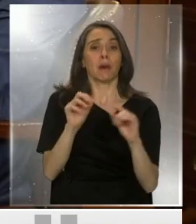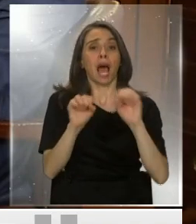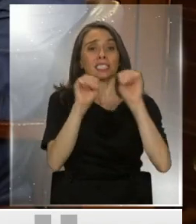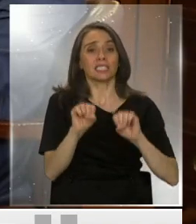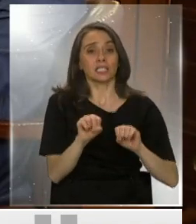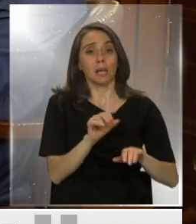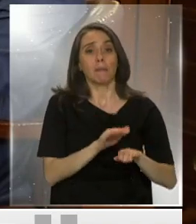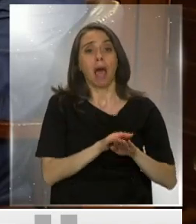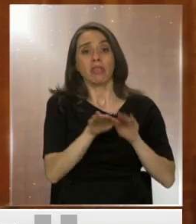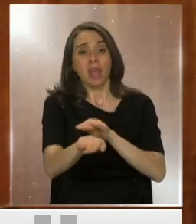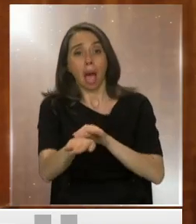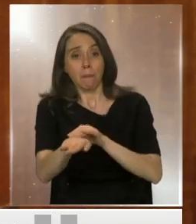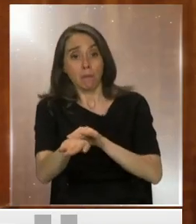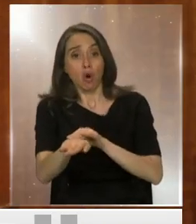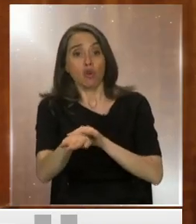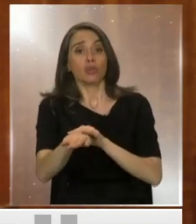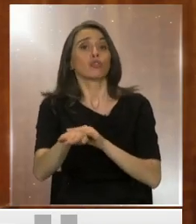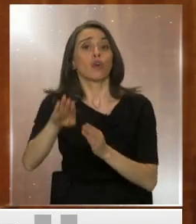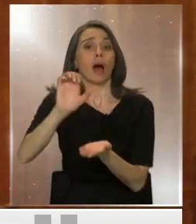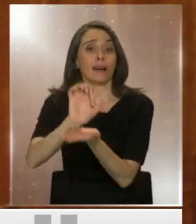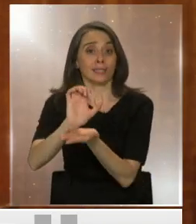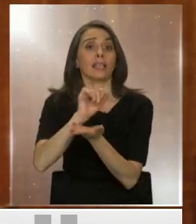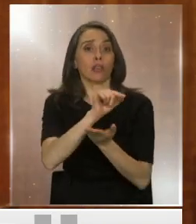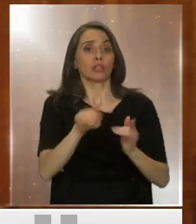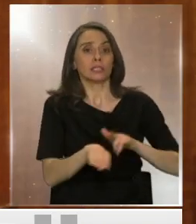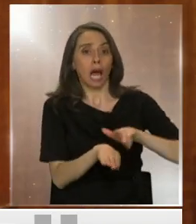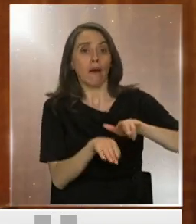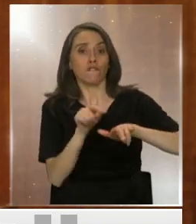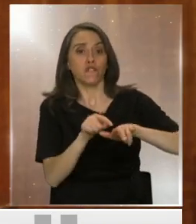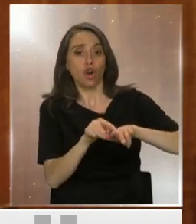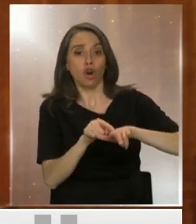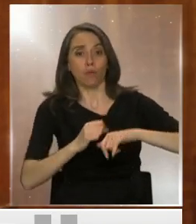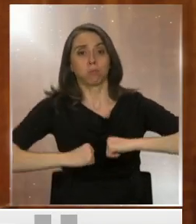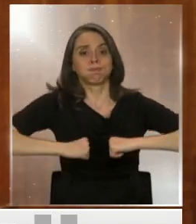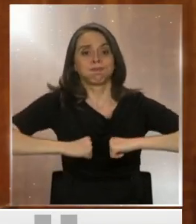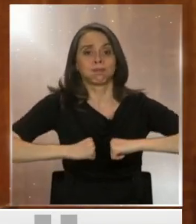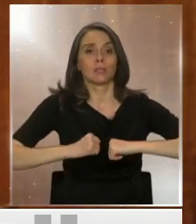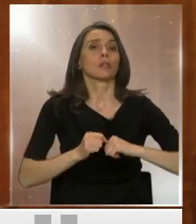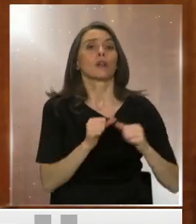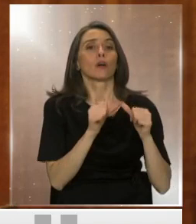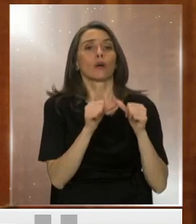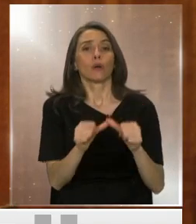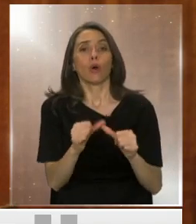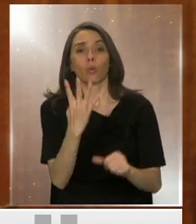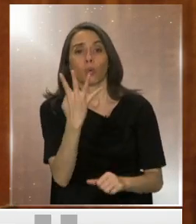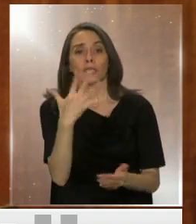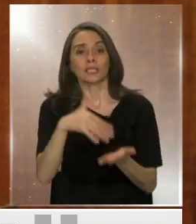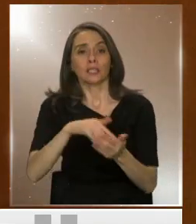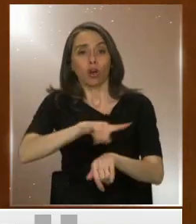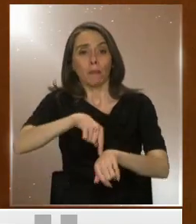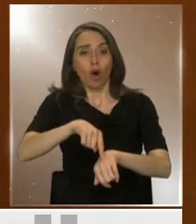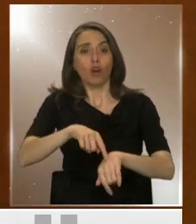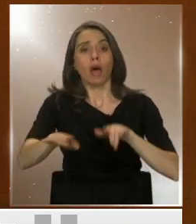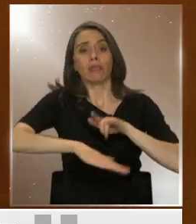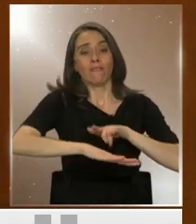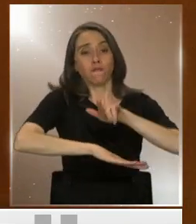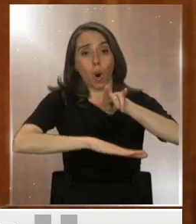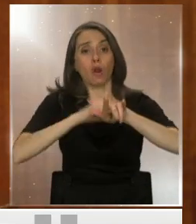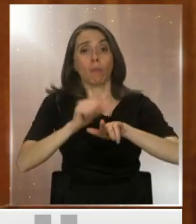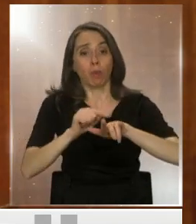son aeronaves confiables este avión es un avión que tiene una vida útil de 45 mil horas de vuelo